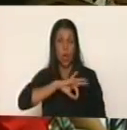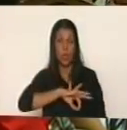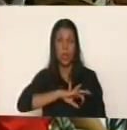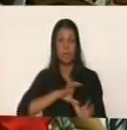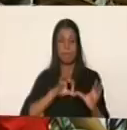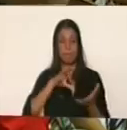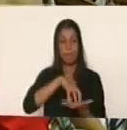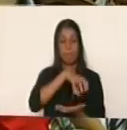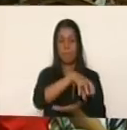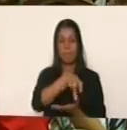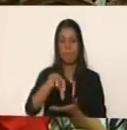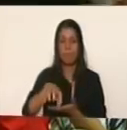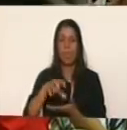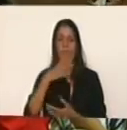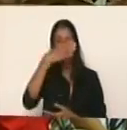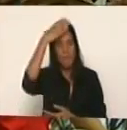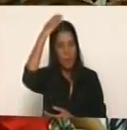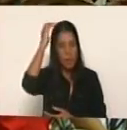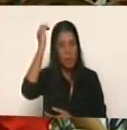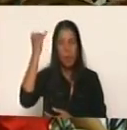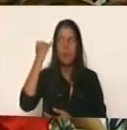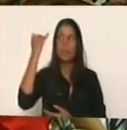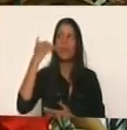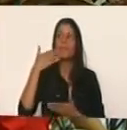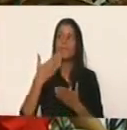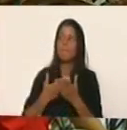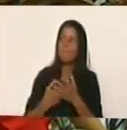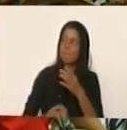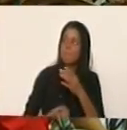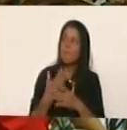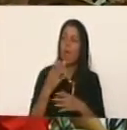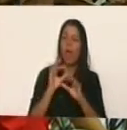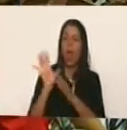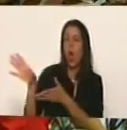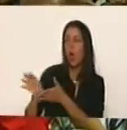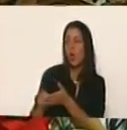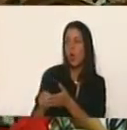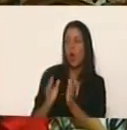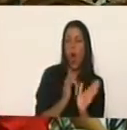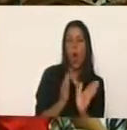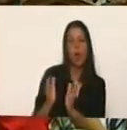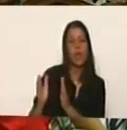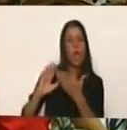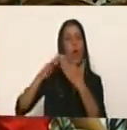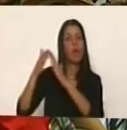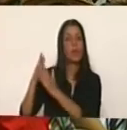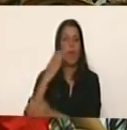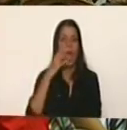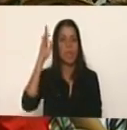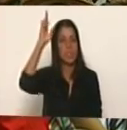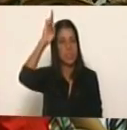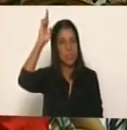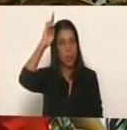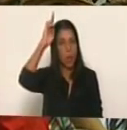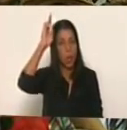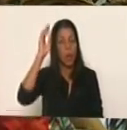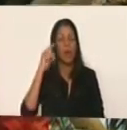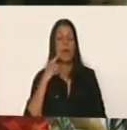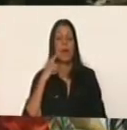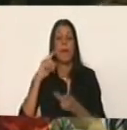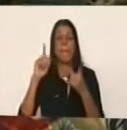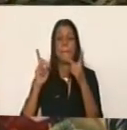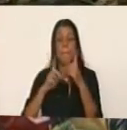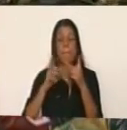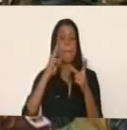sugería transmitir a la organización del Nuevo Mundo. En el caso de Simón Bolívar,